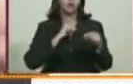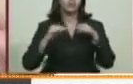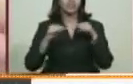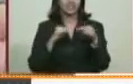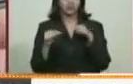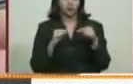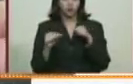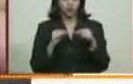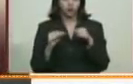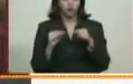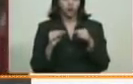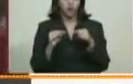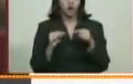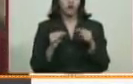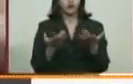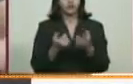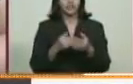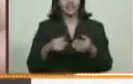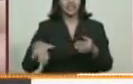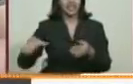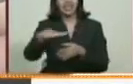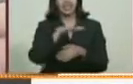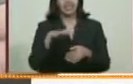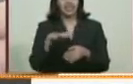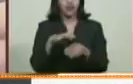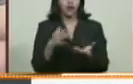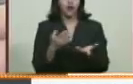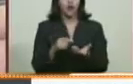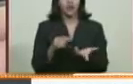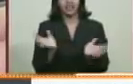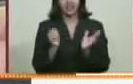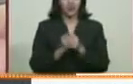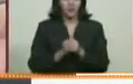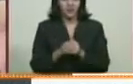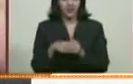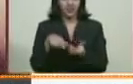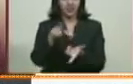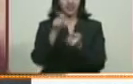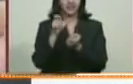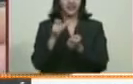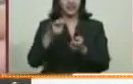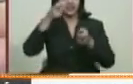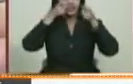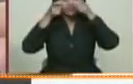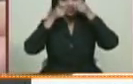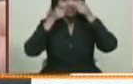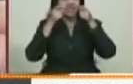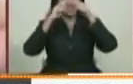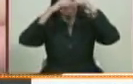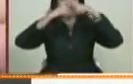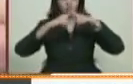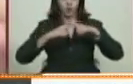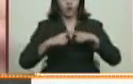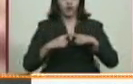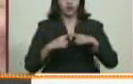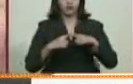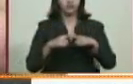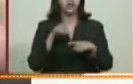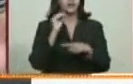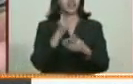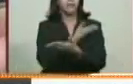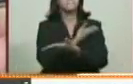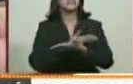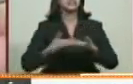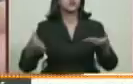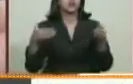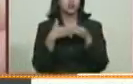o un director general, o lo que cobraba la ex fiscal general. Tú calculas, ¿no? Y estamos hablando ya de millones